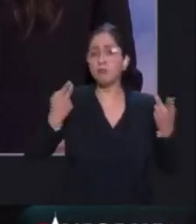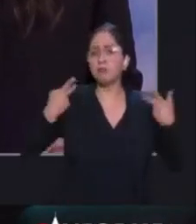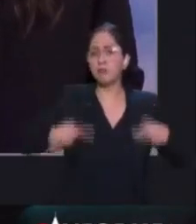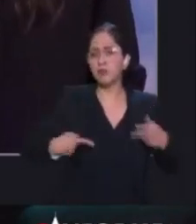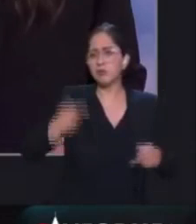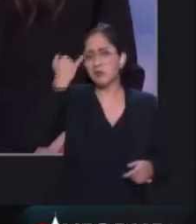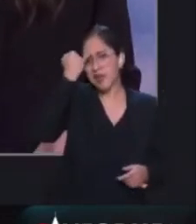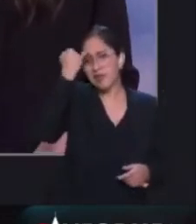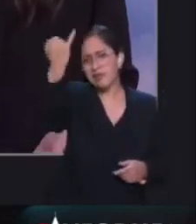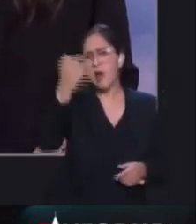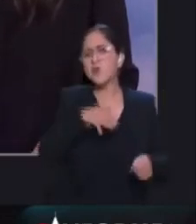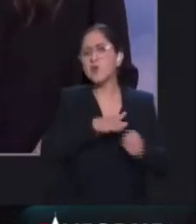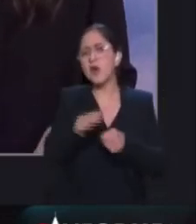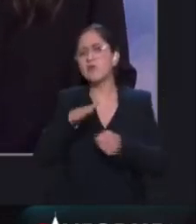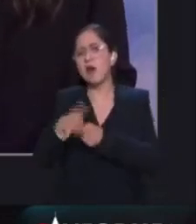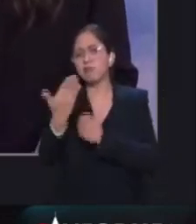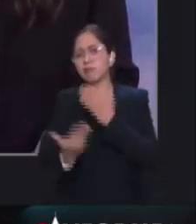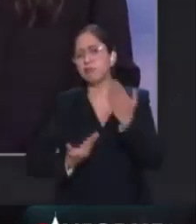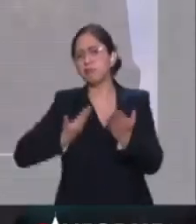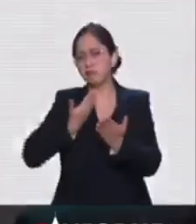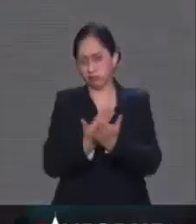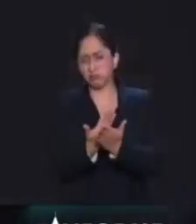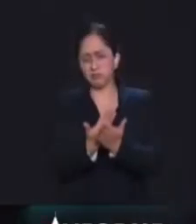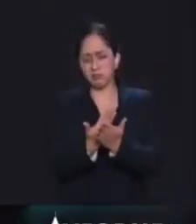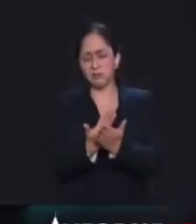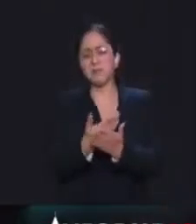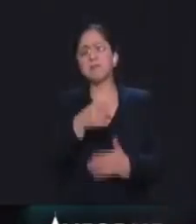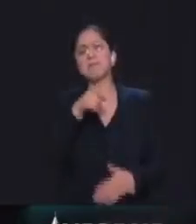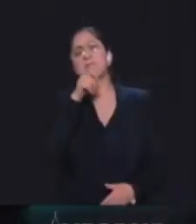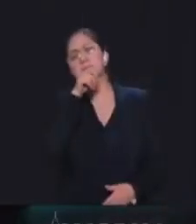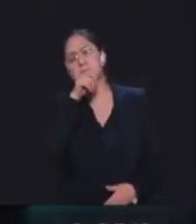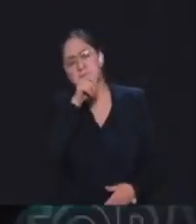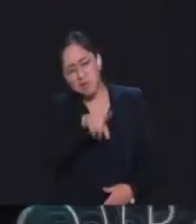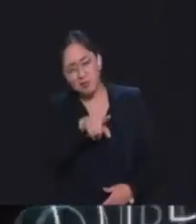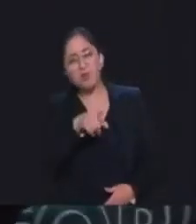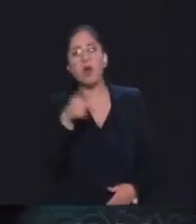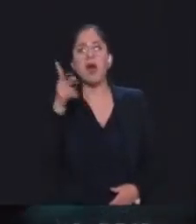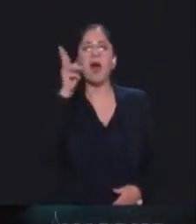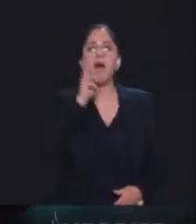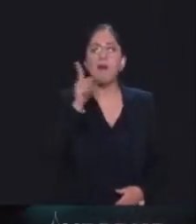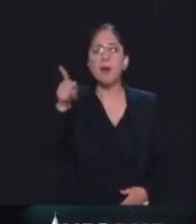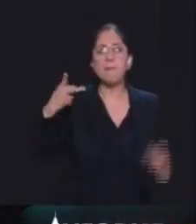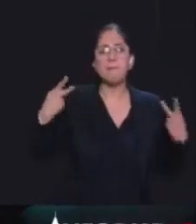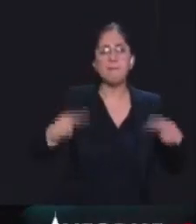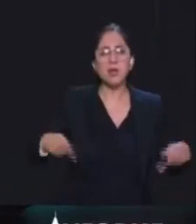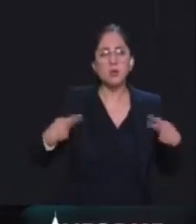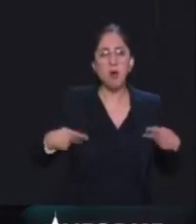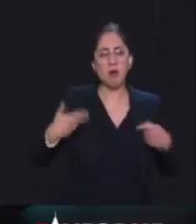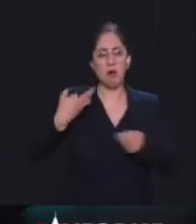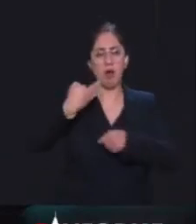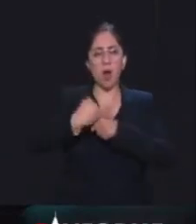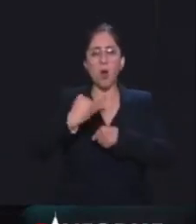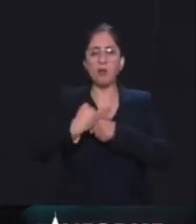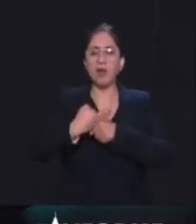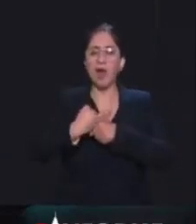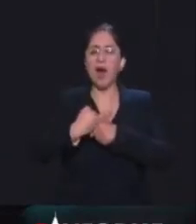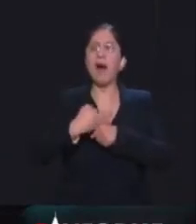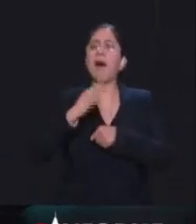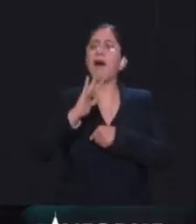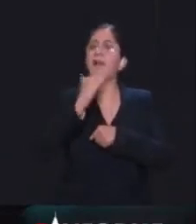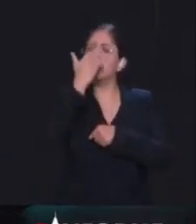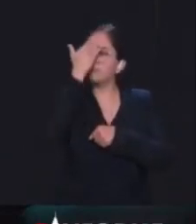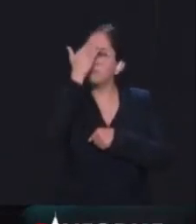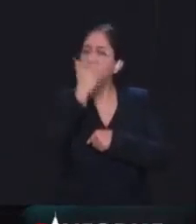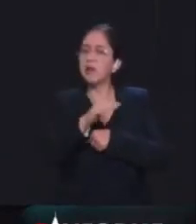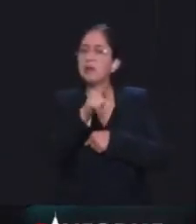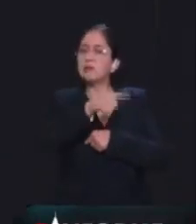de propuestas, ¿no? Y tiene que ver, además, déjame decirte, Juan, con las personas que por lo pronto ya sabemos, todo indica, han